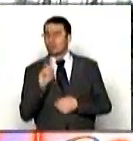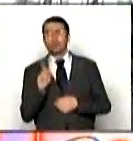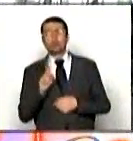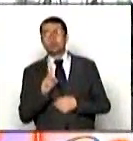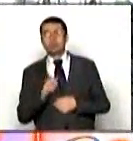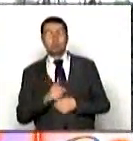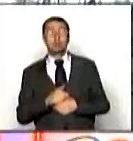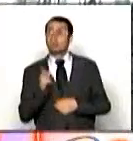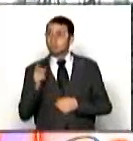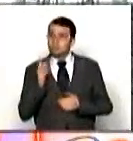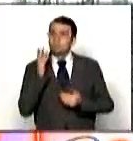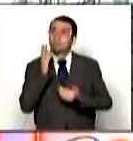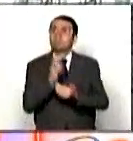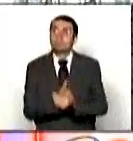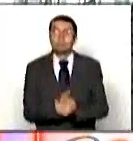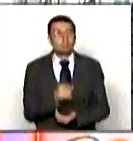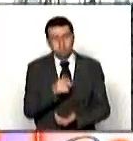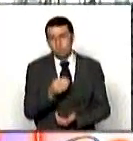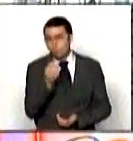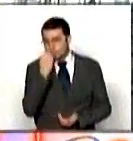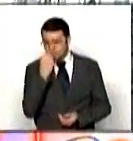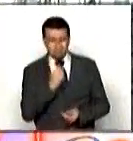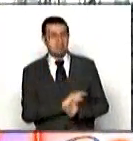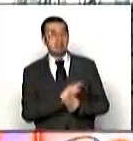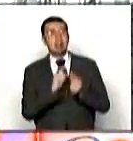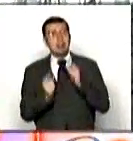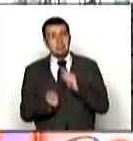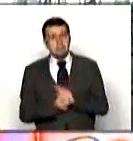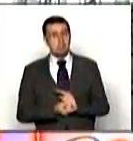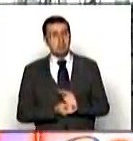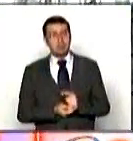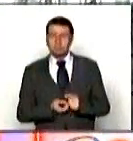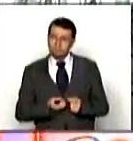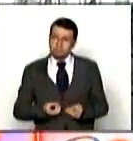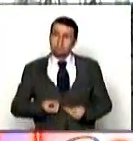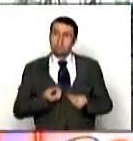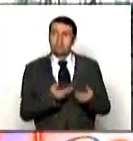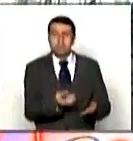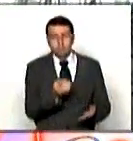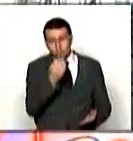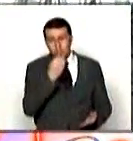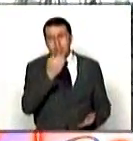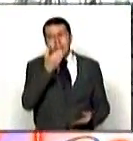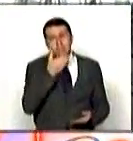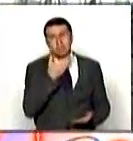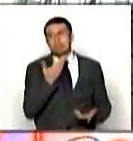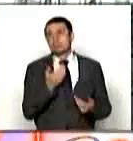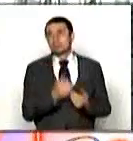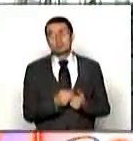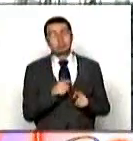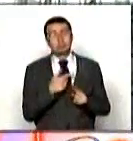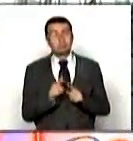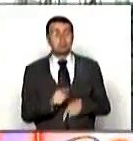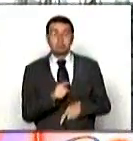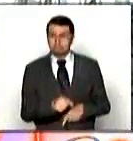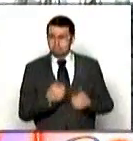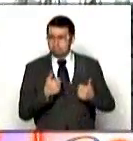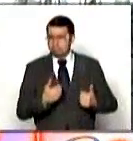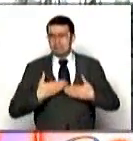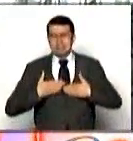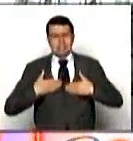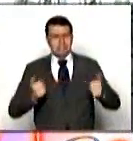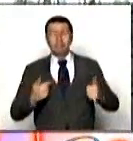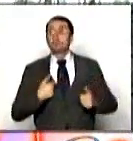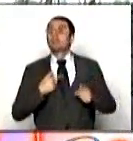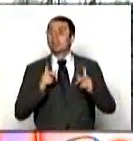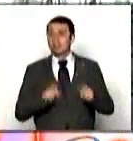a ustedes, y yo le cambié la alimentación, tratando de que me comiera frutica. Y ella está muy sana y yo también,